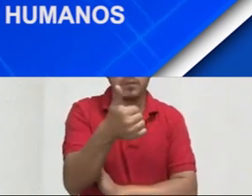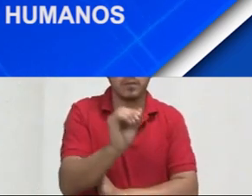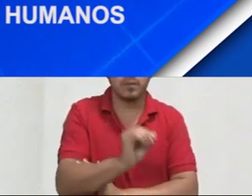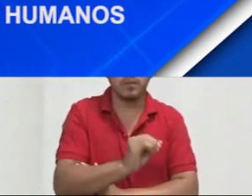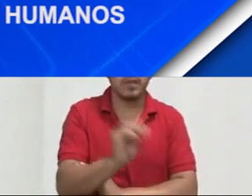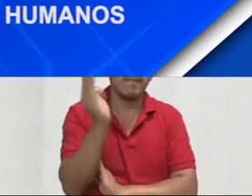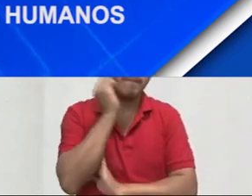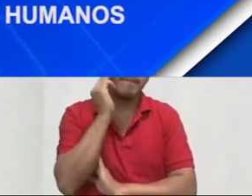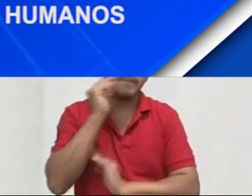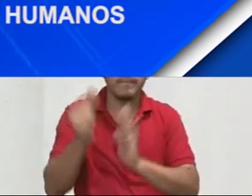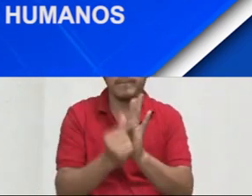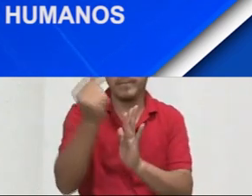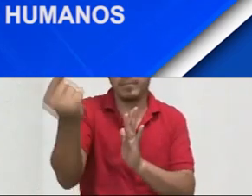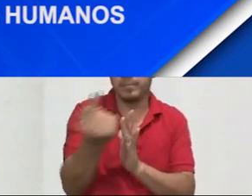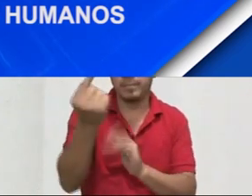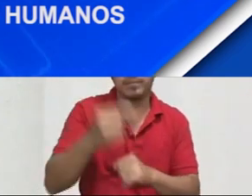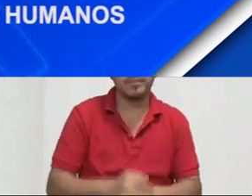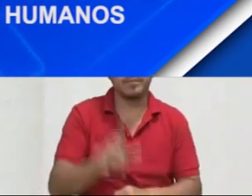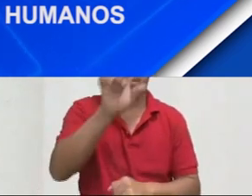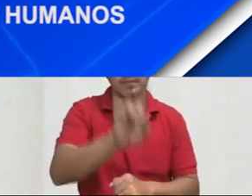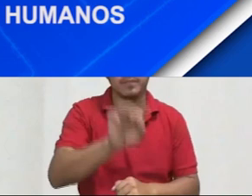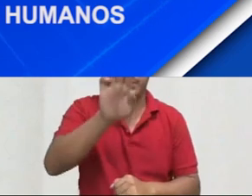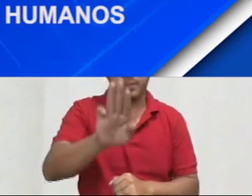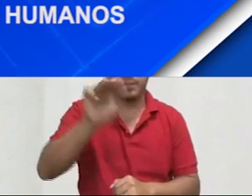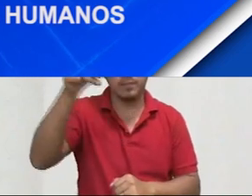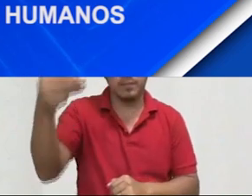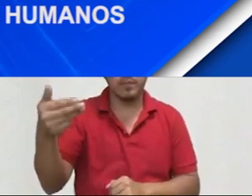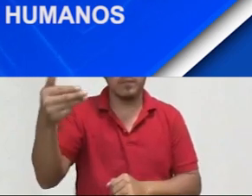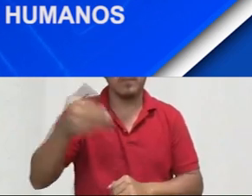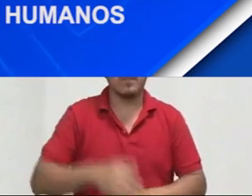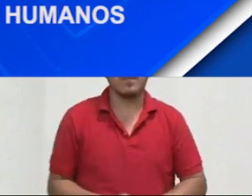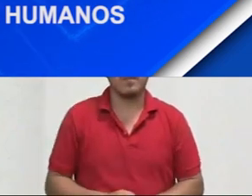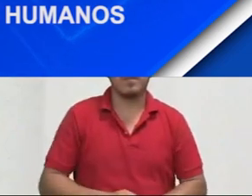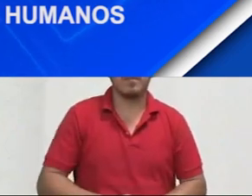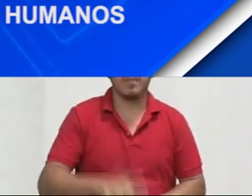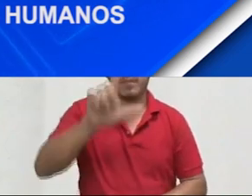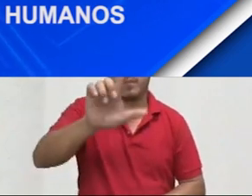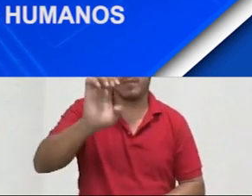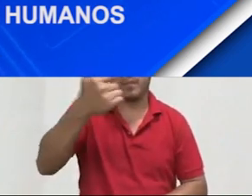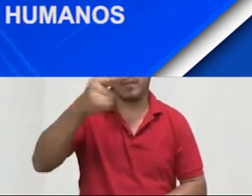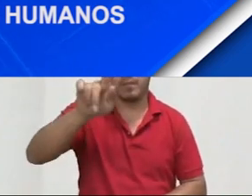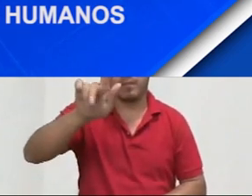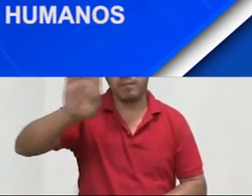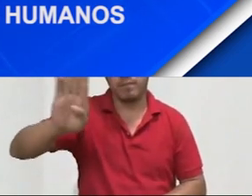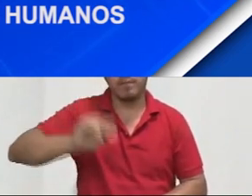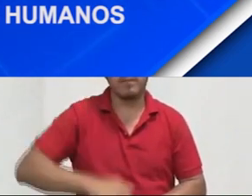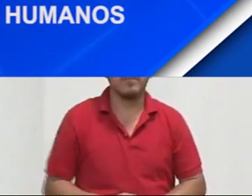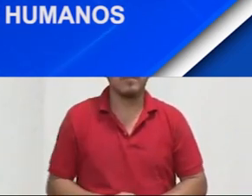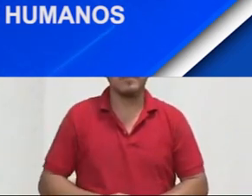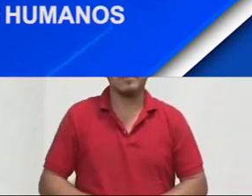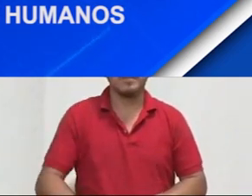15.860 madres solteras; 139 personas de la diversidad sexual;